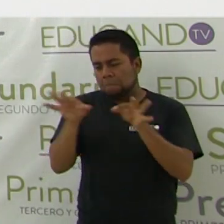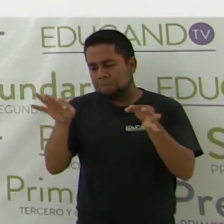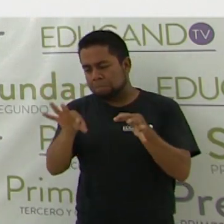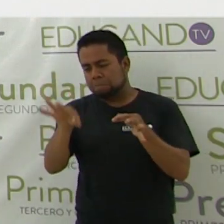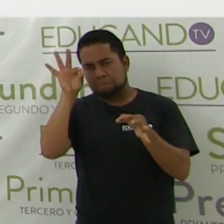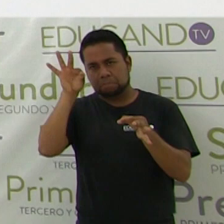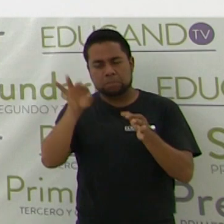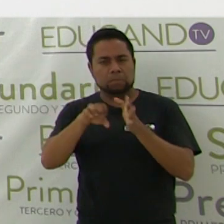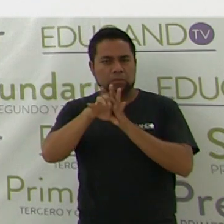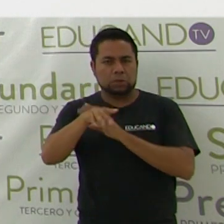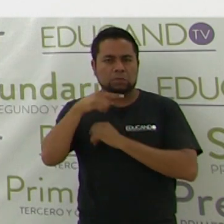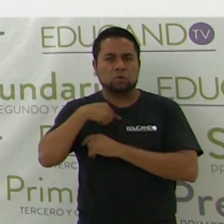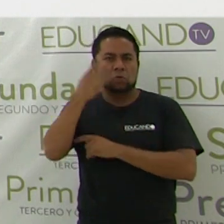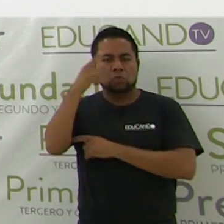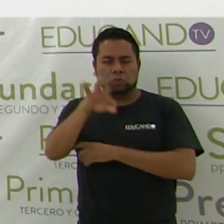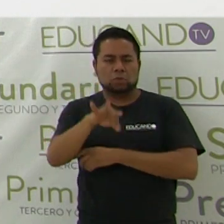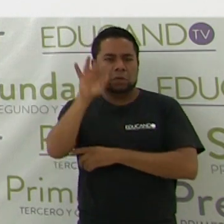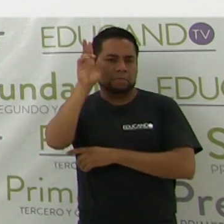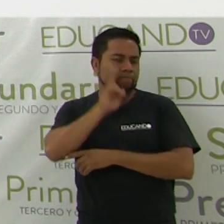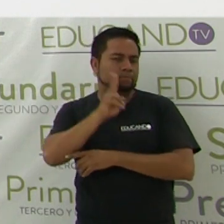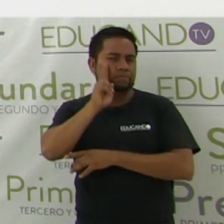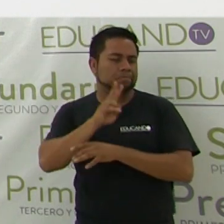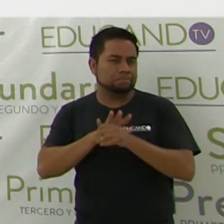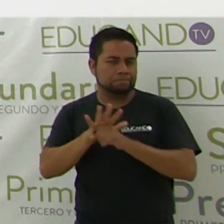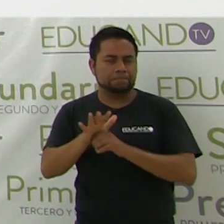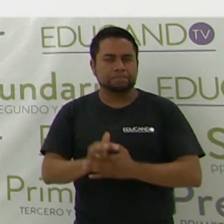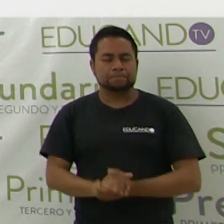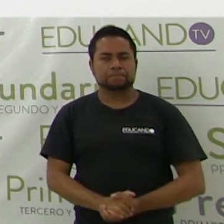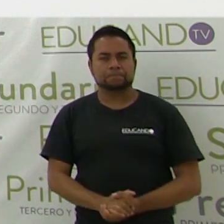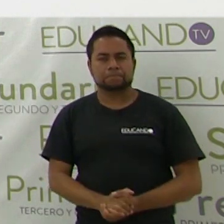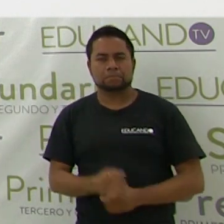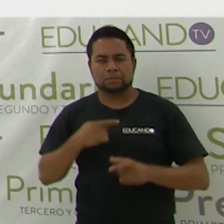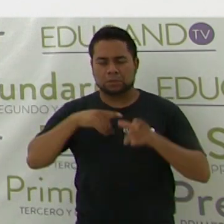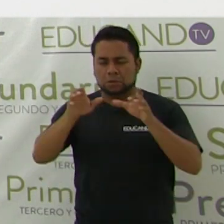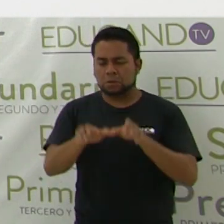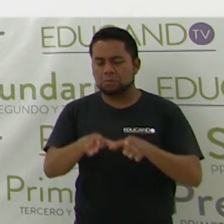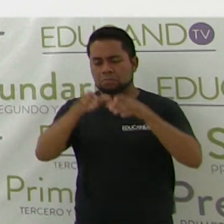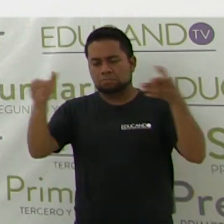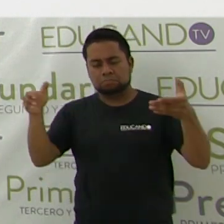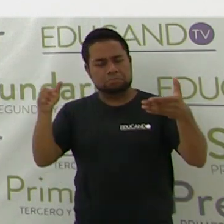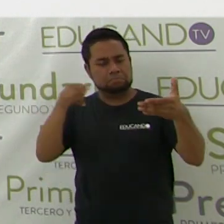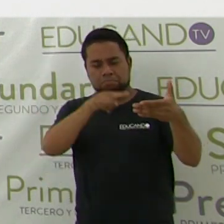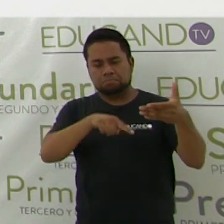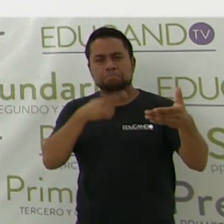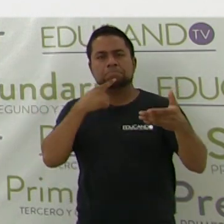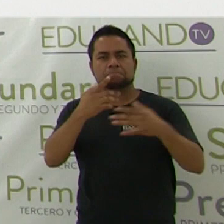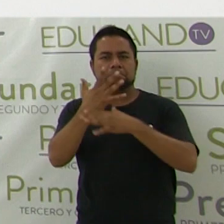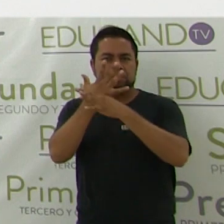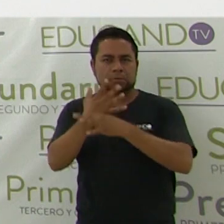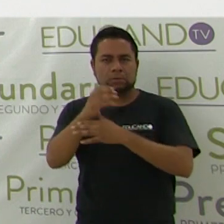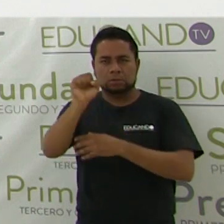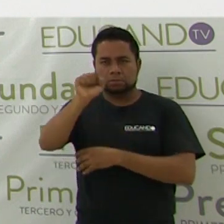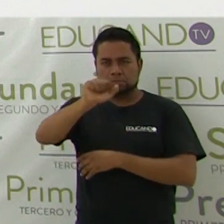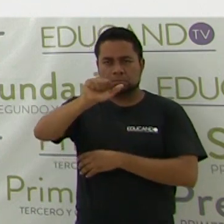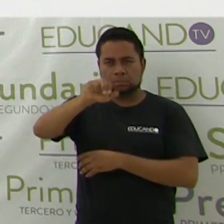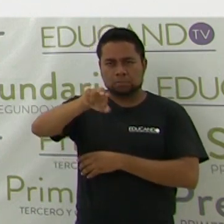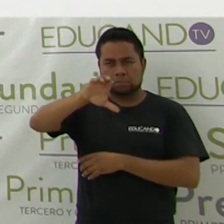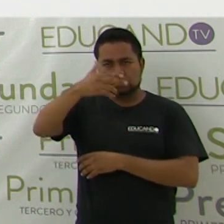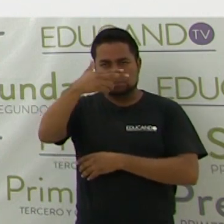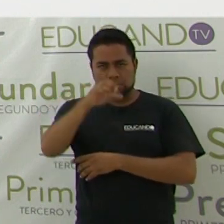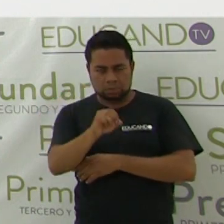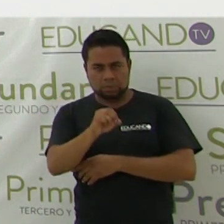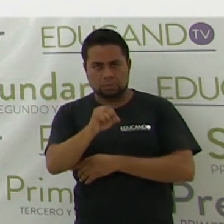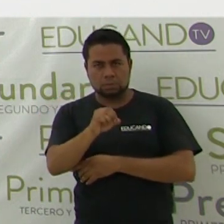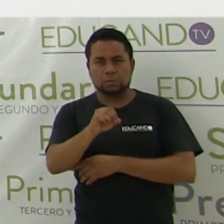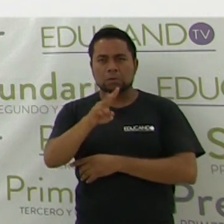Vamos, voy a elegir uno, a ver cuál. Voy a abrirlo y dice Sancho, el cura y el